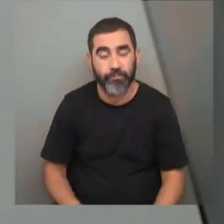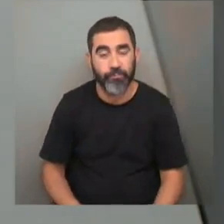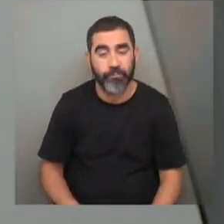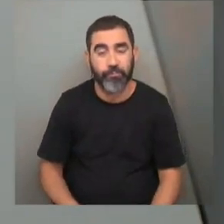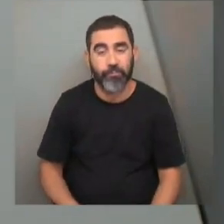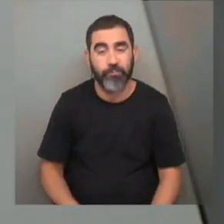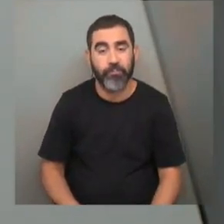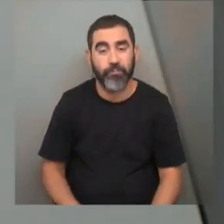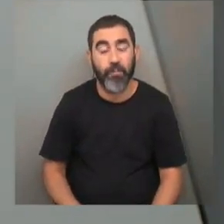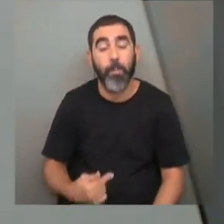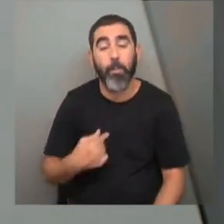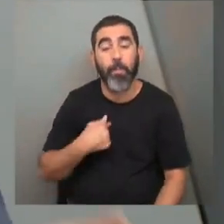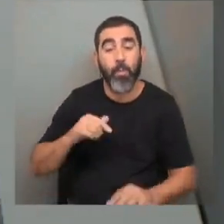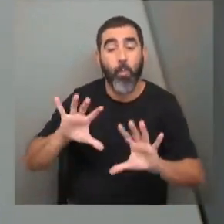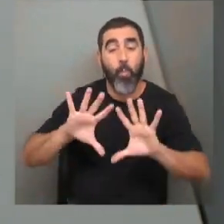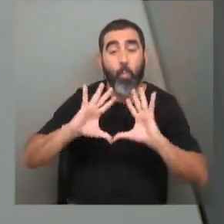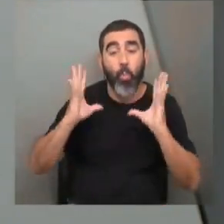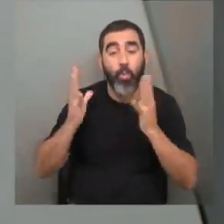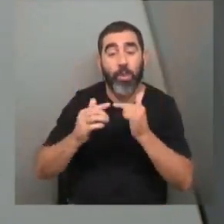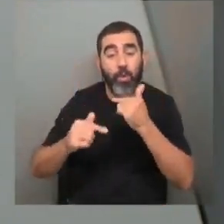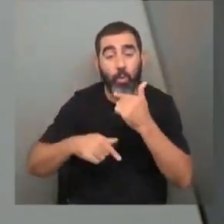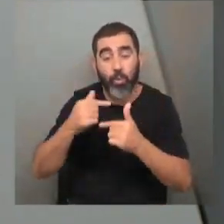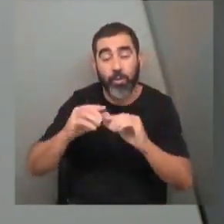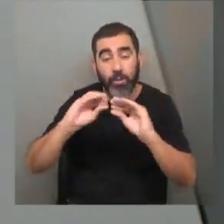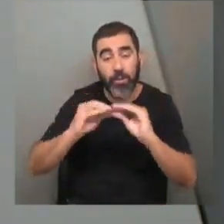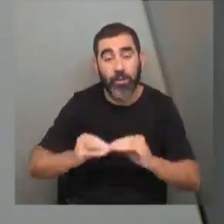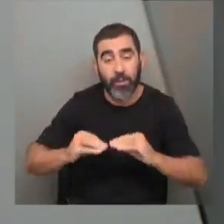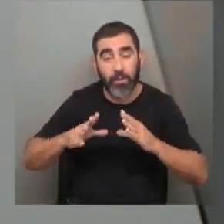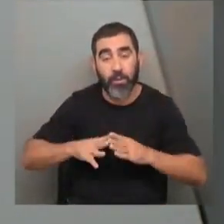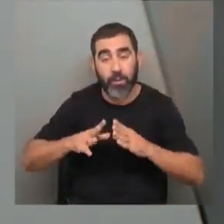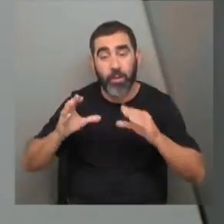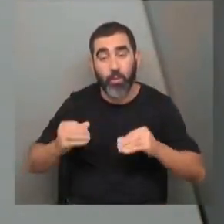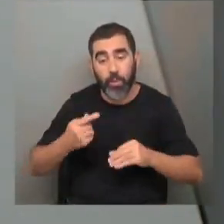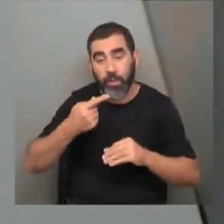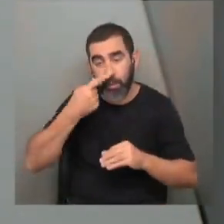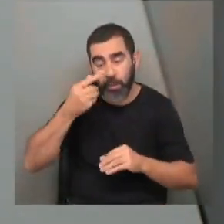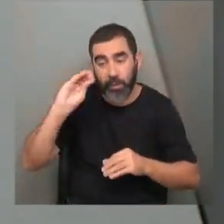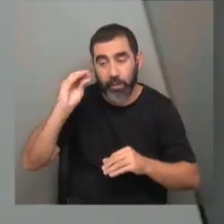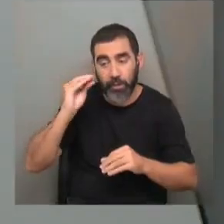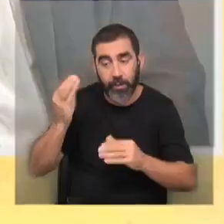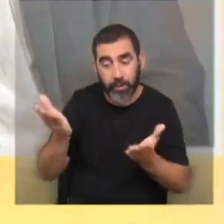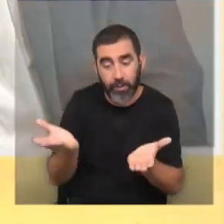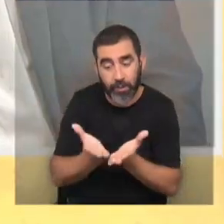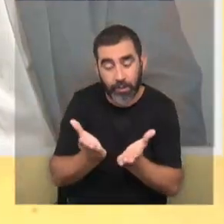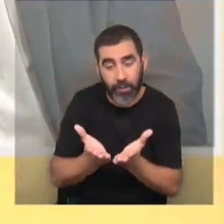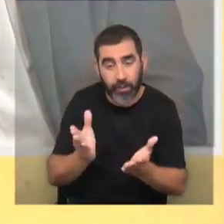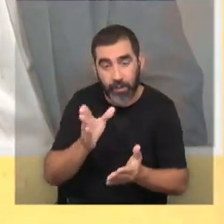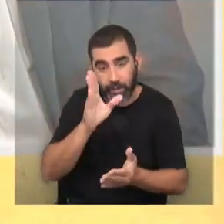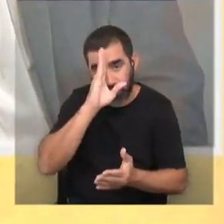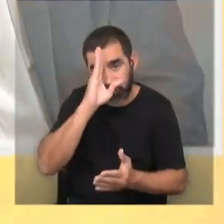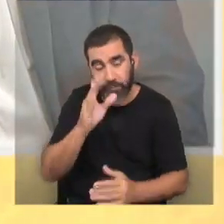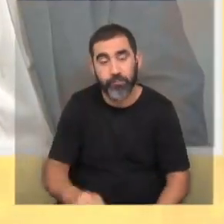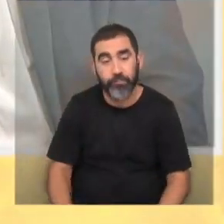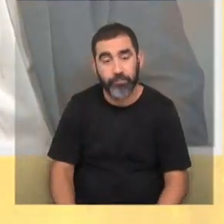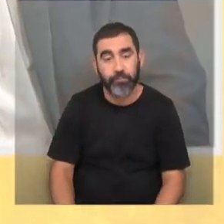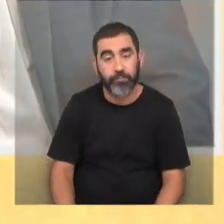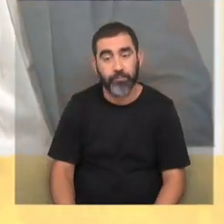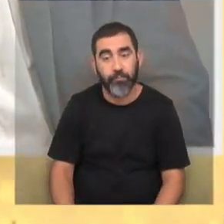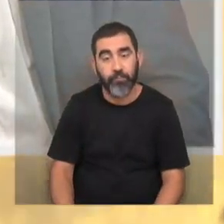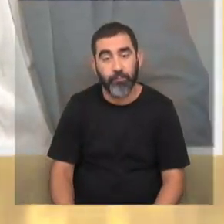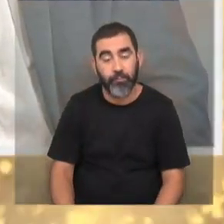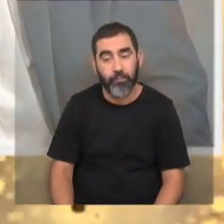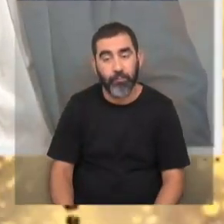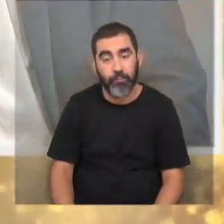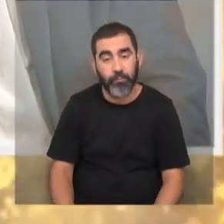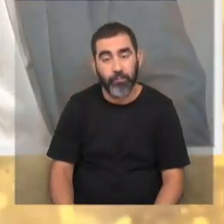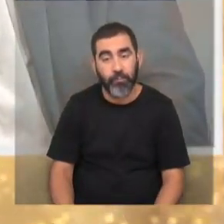algunas cosas. Para mí el Mundial es ahora continuar la Escuela Matemática Uruguaya y interesar a muchos jóvenes. Está bueno. Vamos a volver sobre matemáticas más adelante, sobre